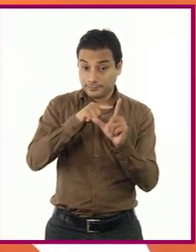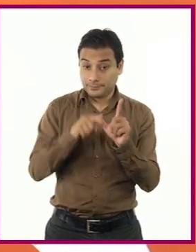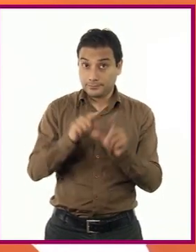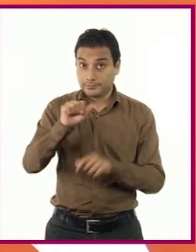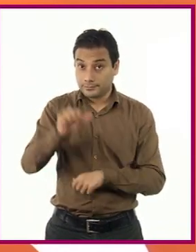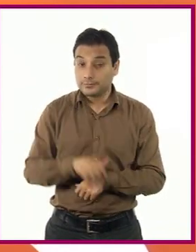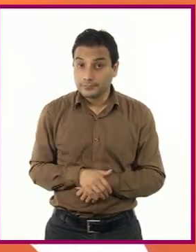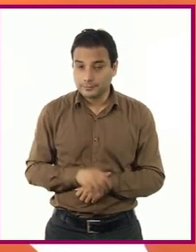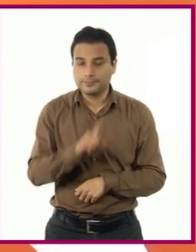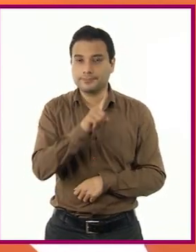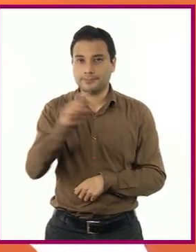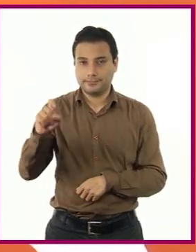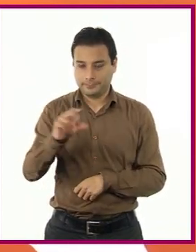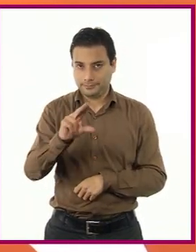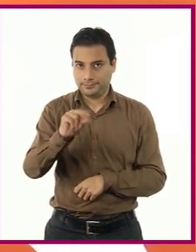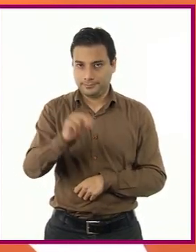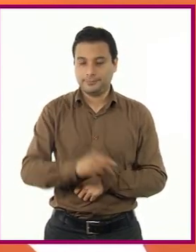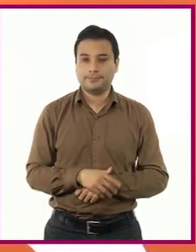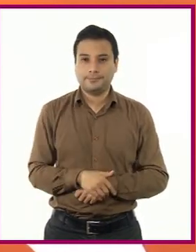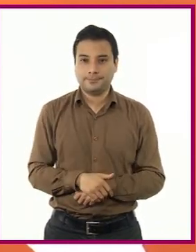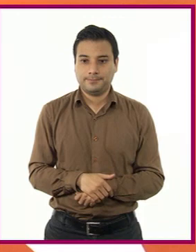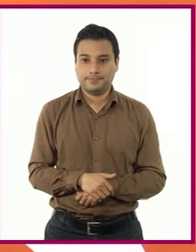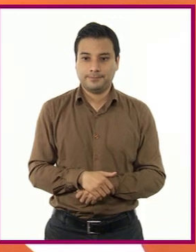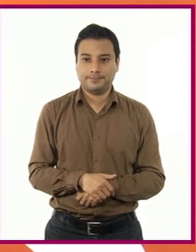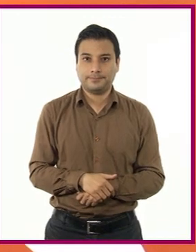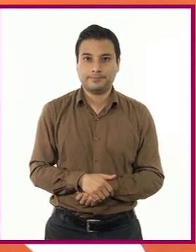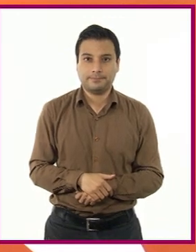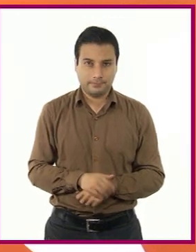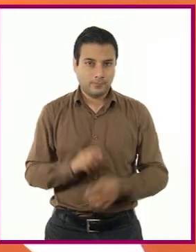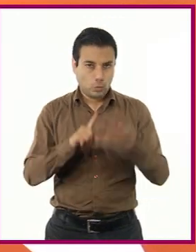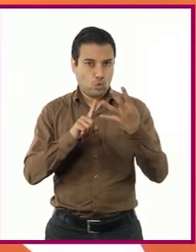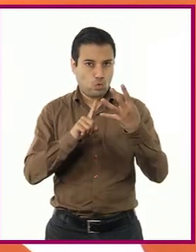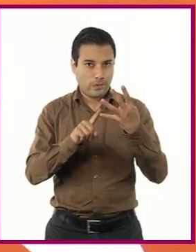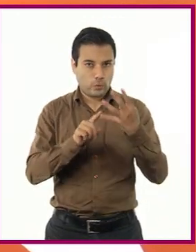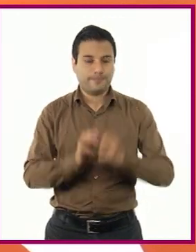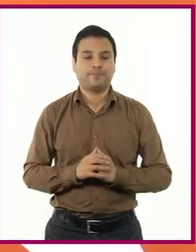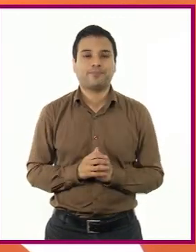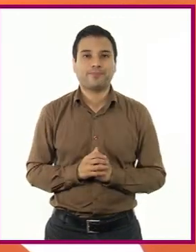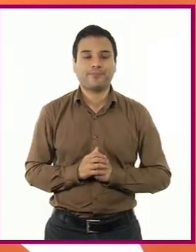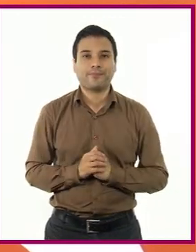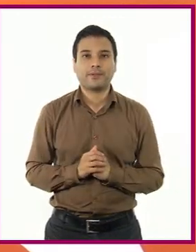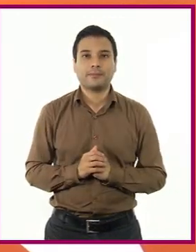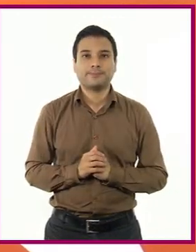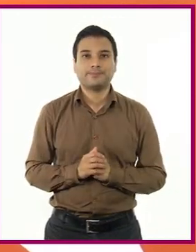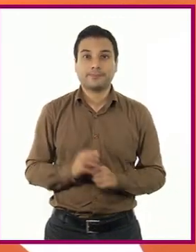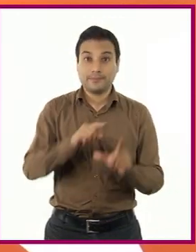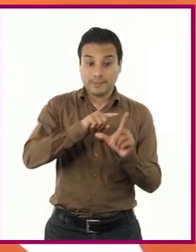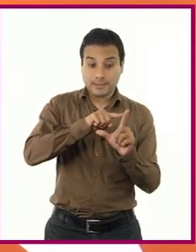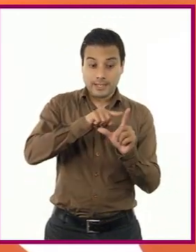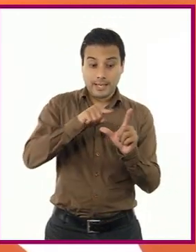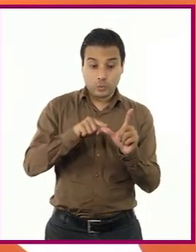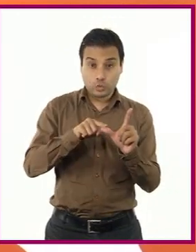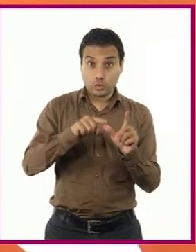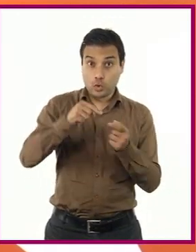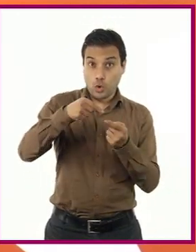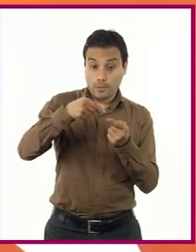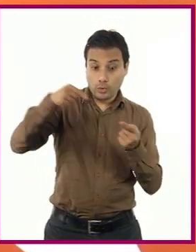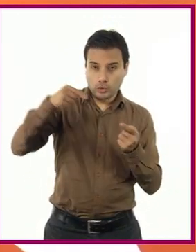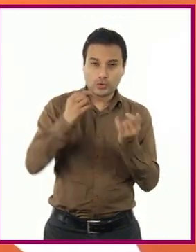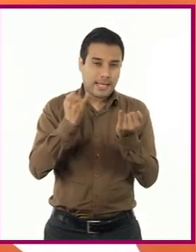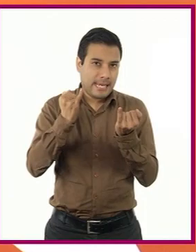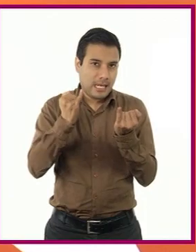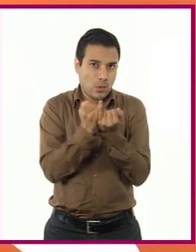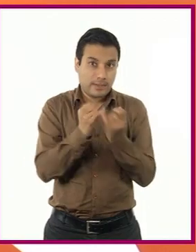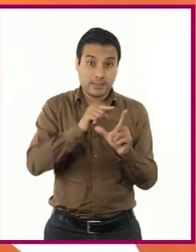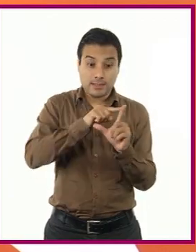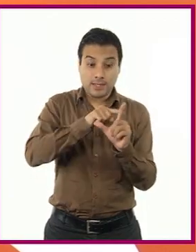es igual a 180 grados. Cuarta propiedad. Los ángulos opuestos son iguales. Ángulo A